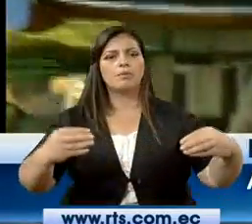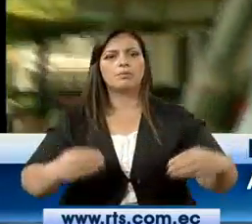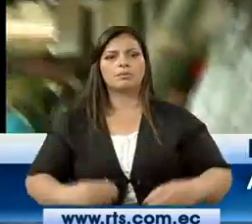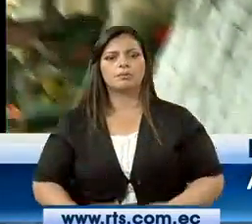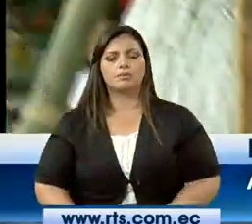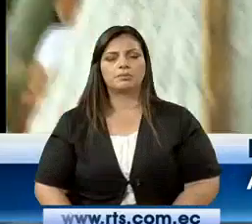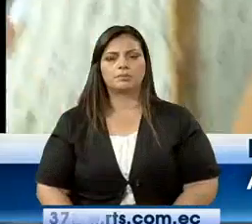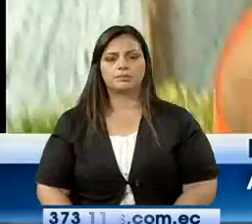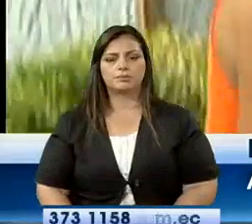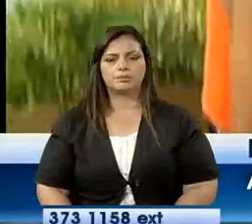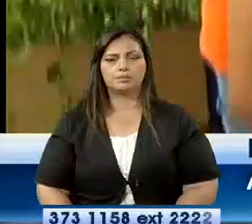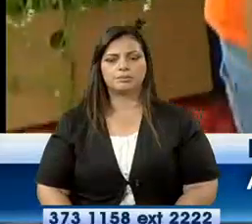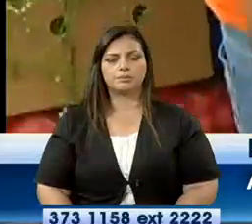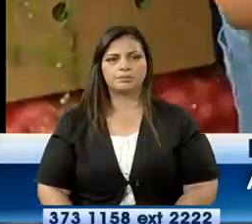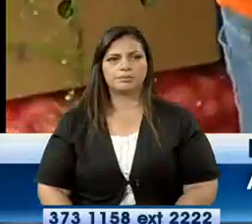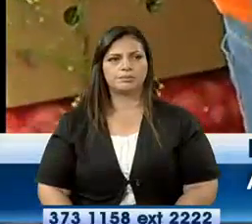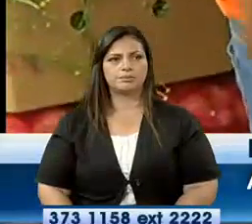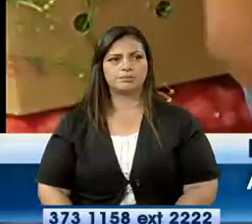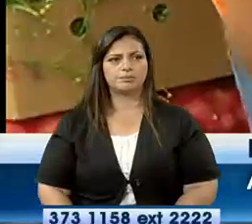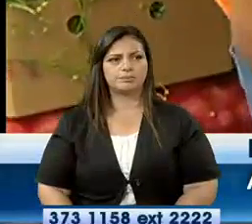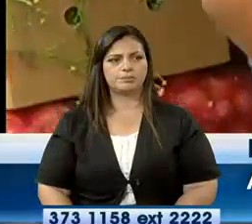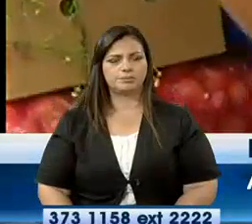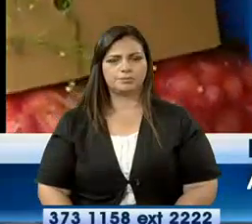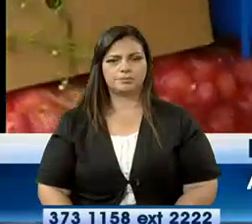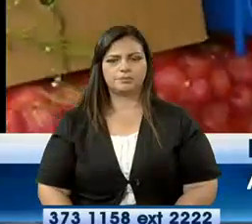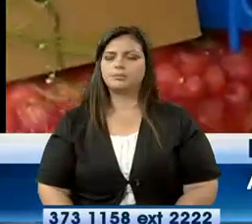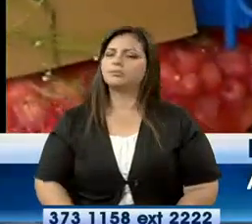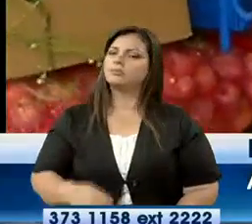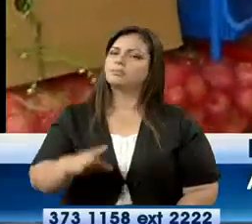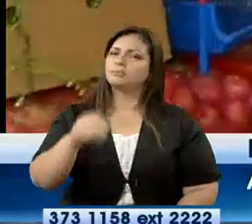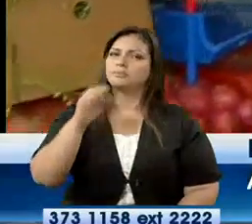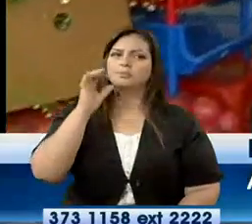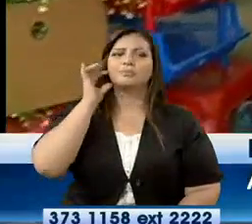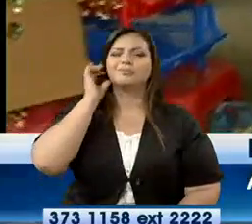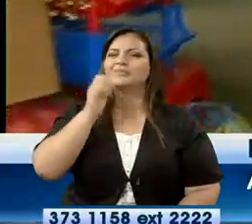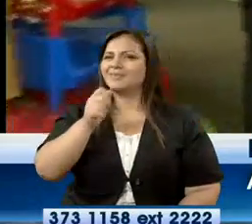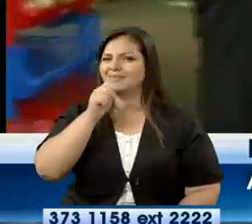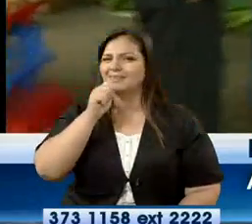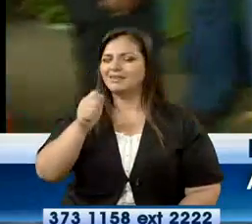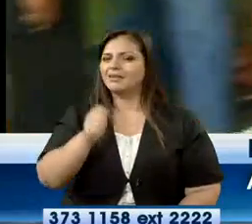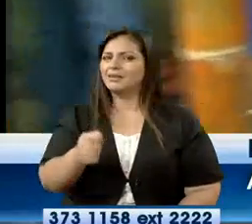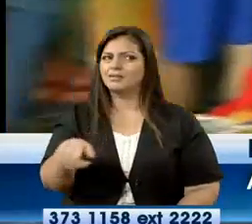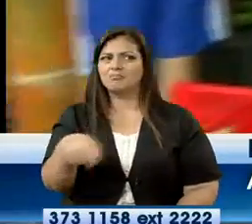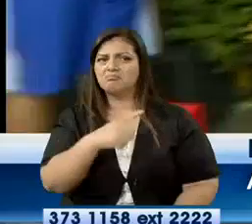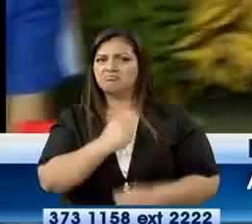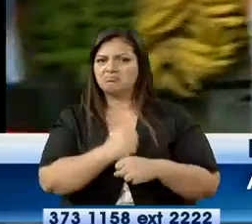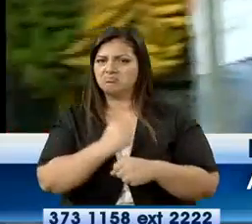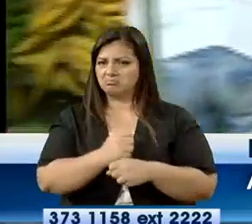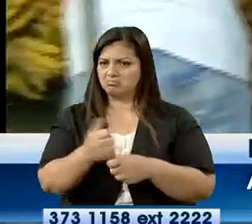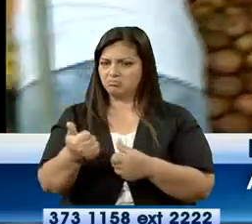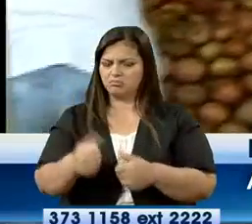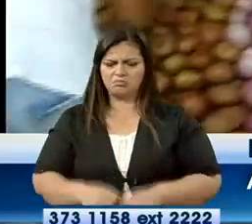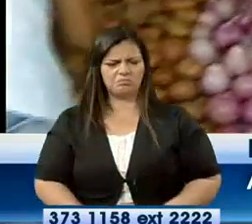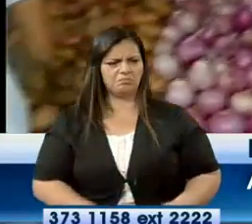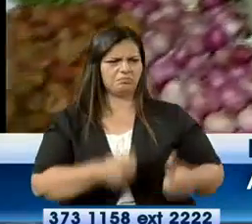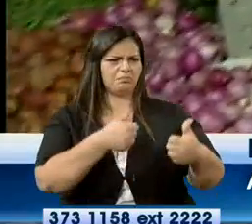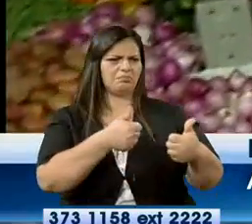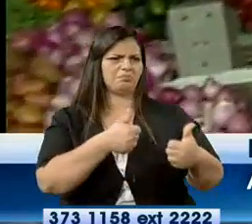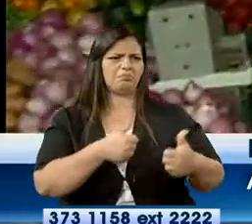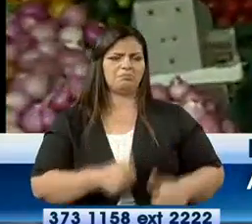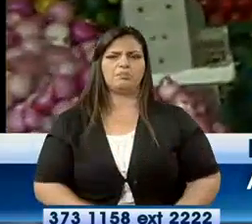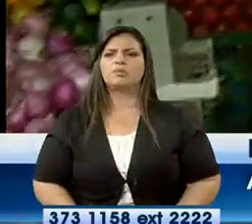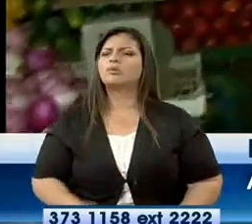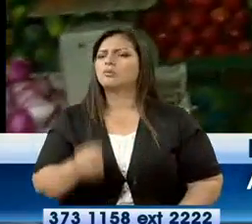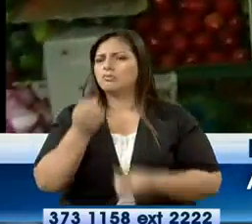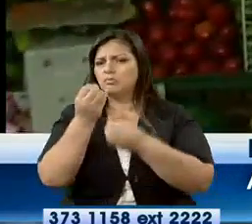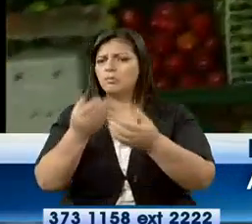dentro? Muy bien, ¿para qué? ¿Qué le dice a la clientela? Que vengan nomás, que la atención es la misma, el producto y el precio es igual. Claro,